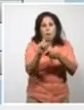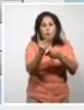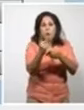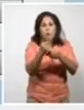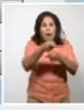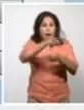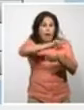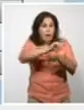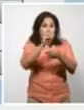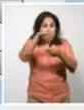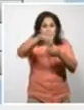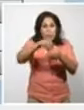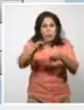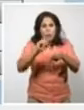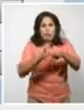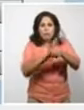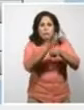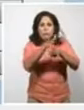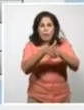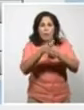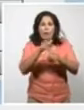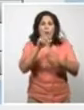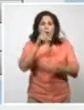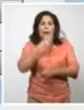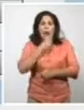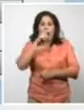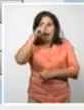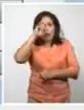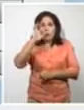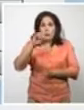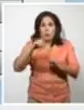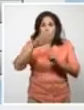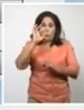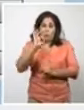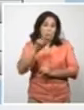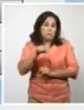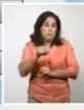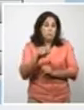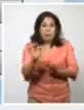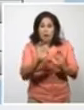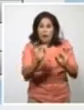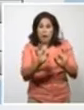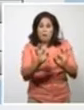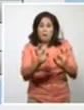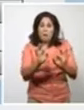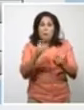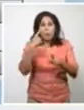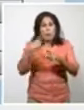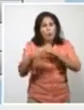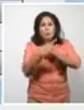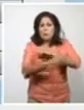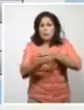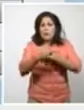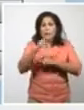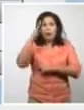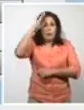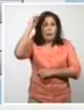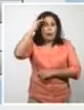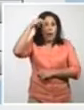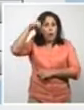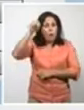incorpora el Reino de Lesoto. Se mantienen sin casos confirmados de COVID Corea del Norte, las